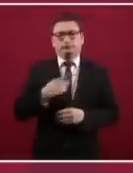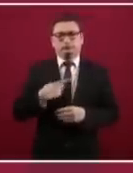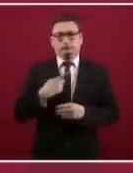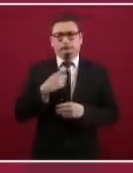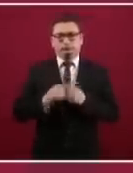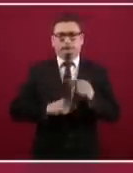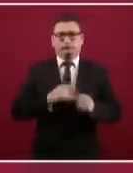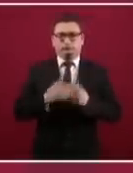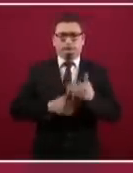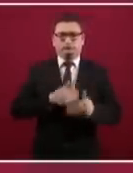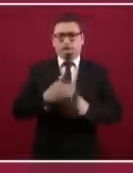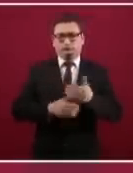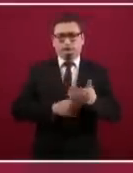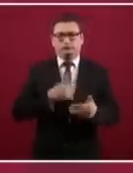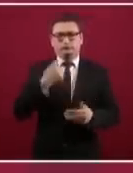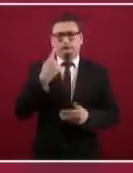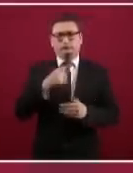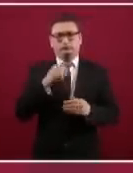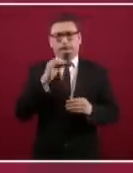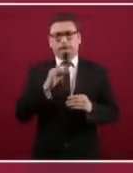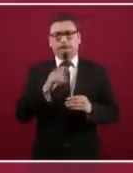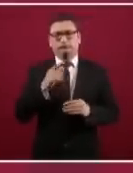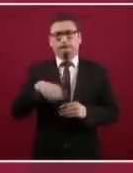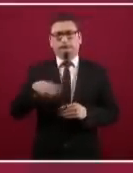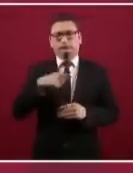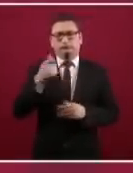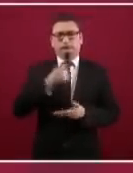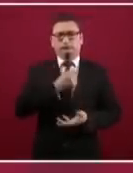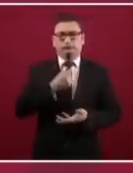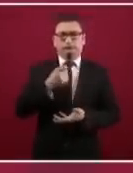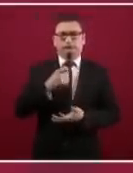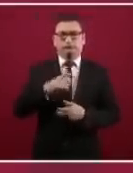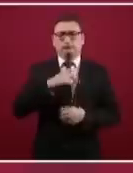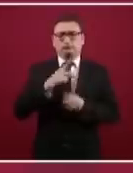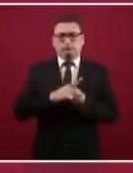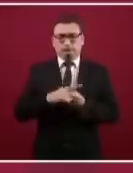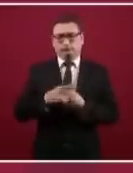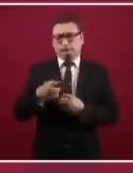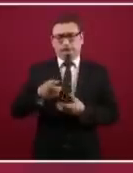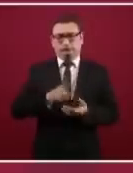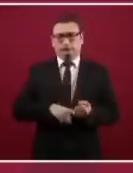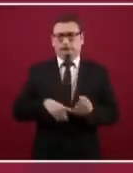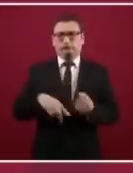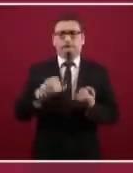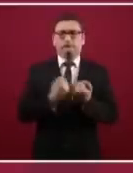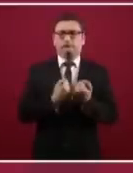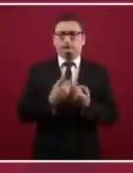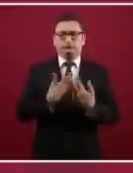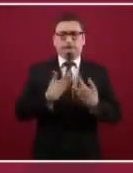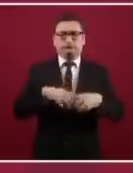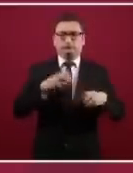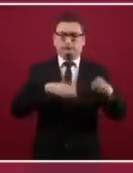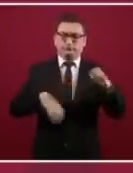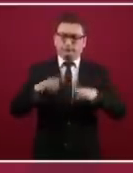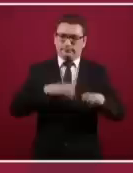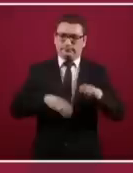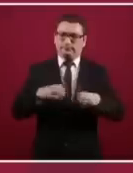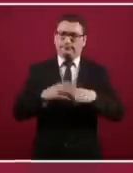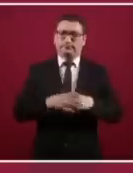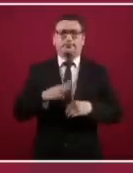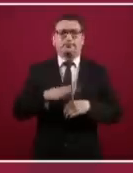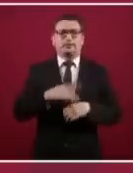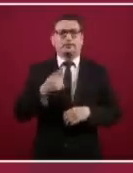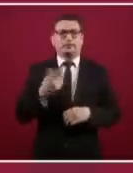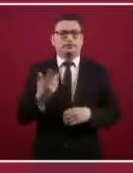irse dando de acuerdo a las posibilidades económicas del país, de las empresas, porque